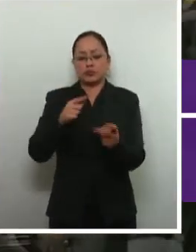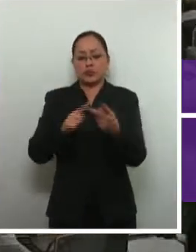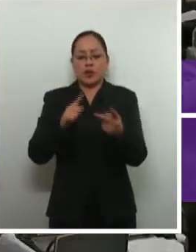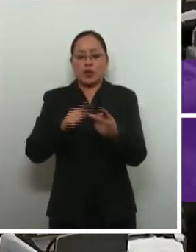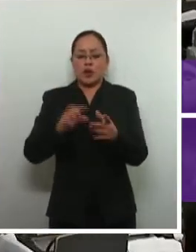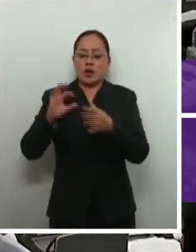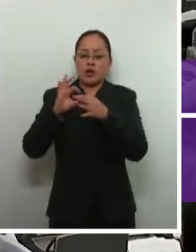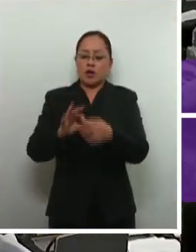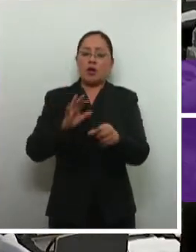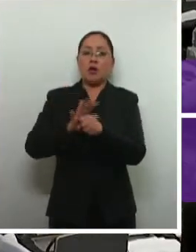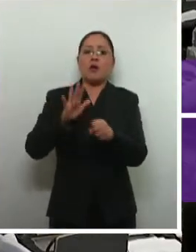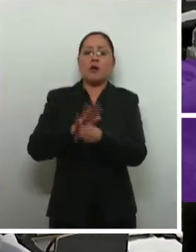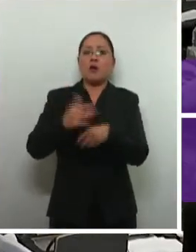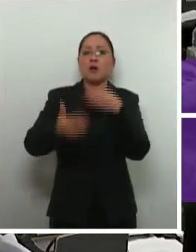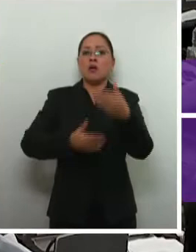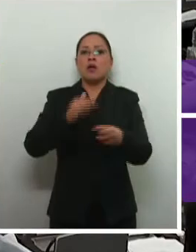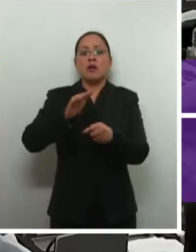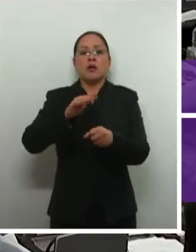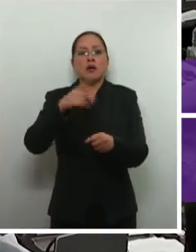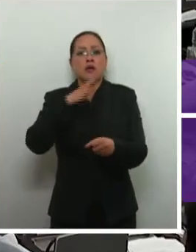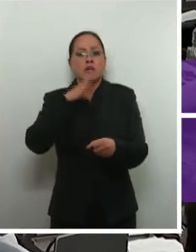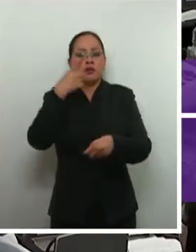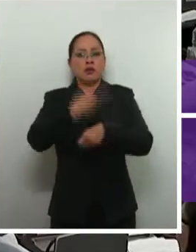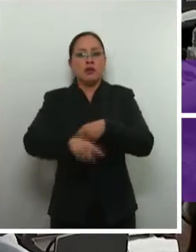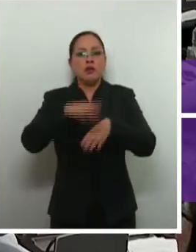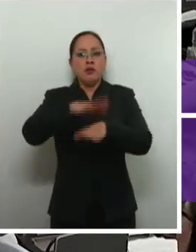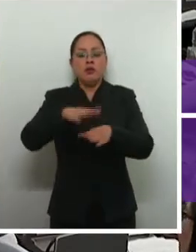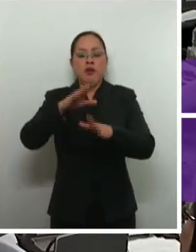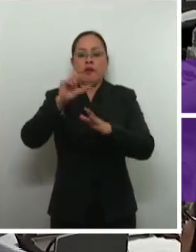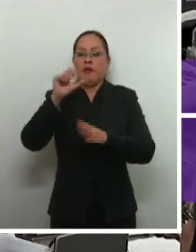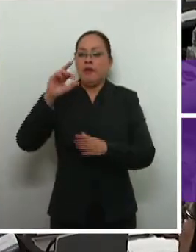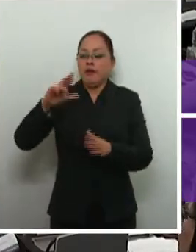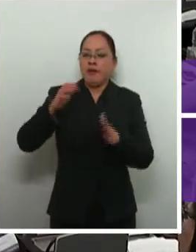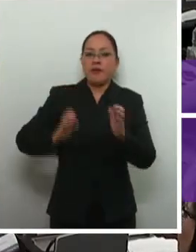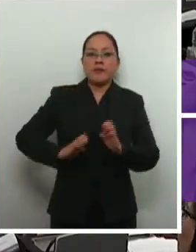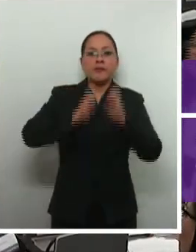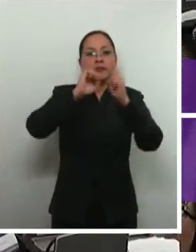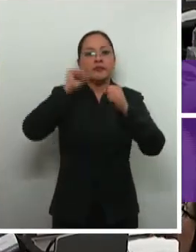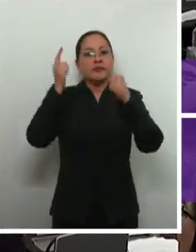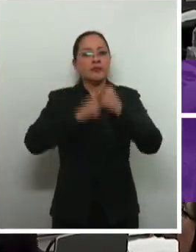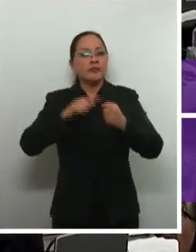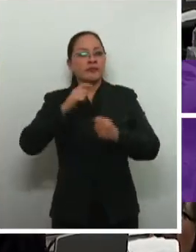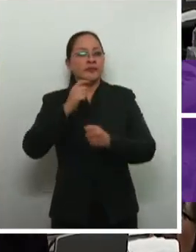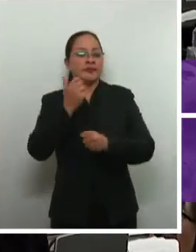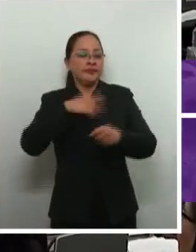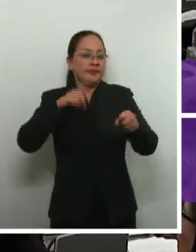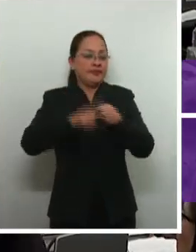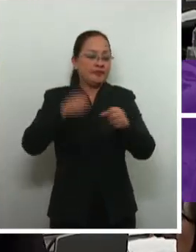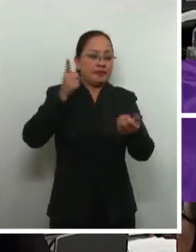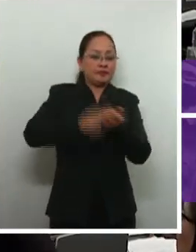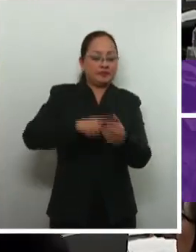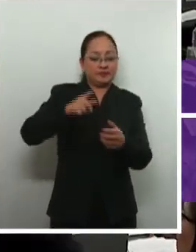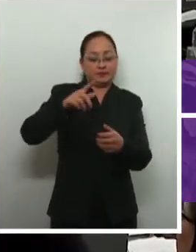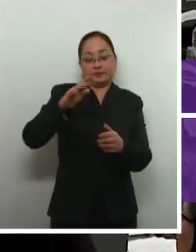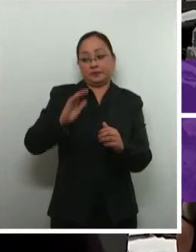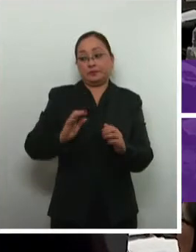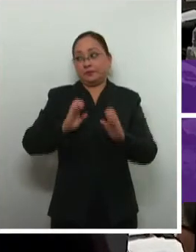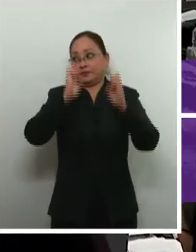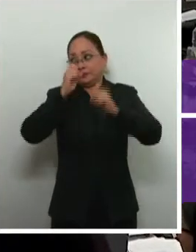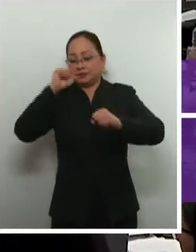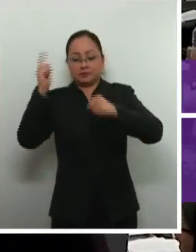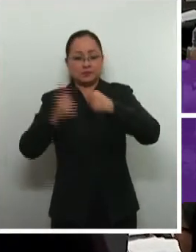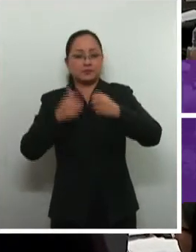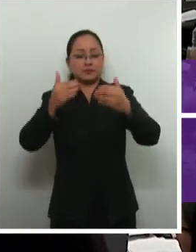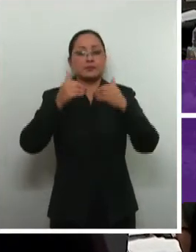siempre que no se destruyan o dañen los elementos arquitectónicos u ornamentales del inmueble. Para la recuperación